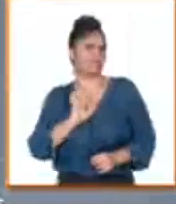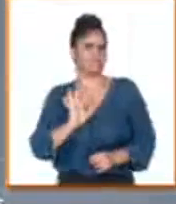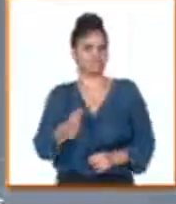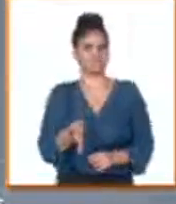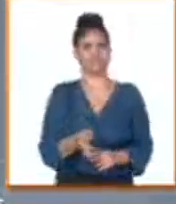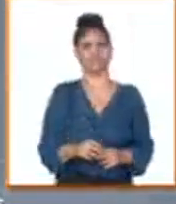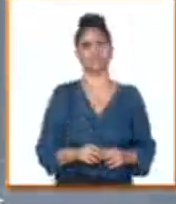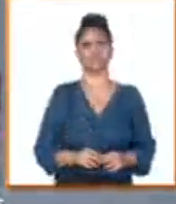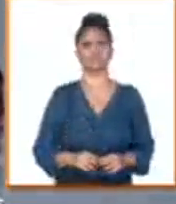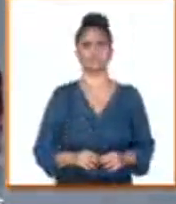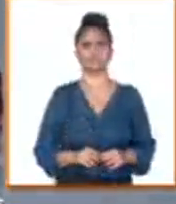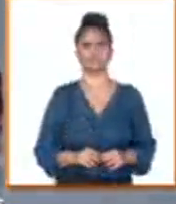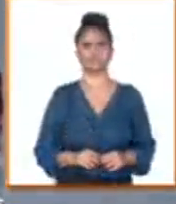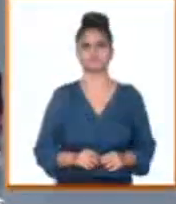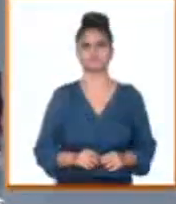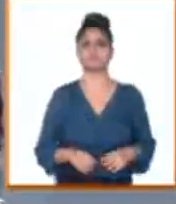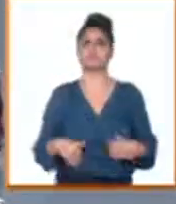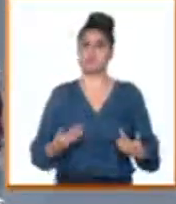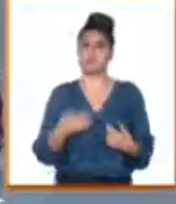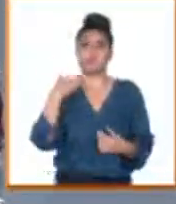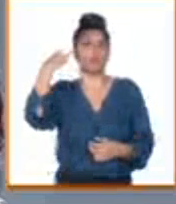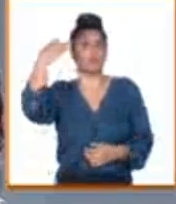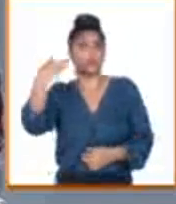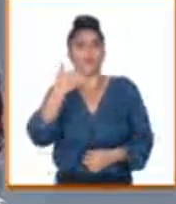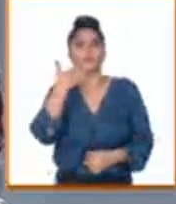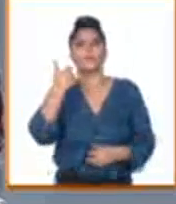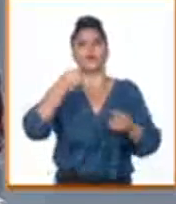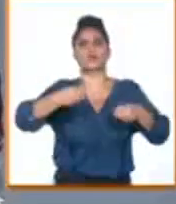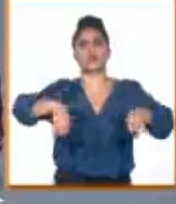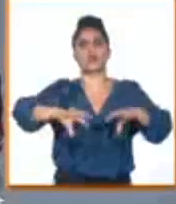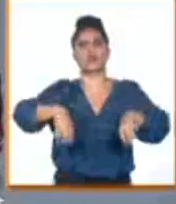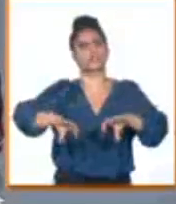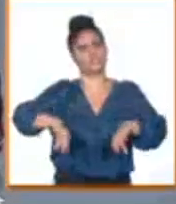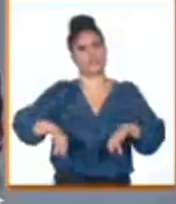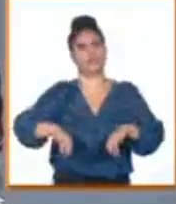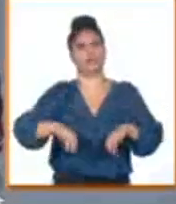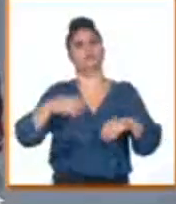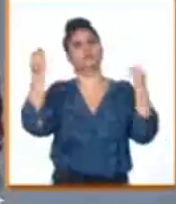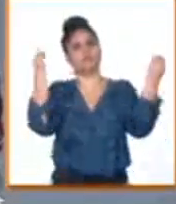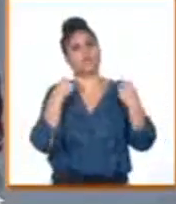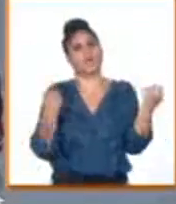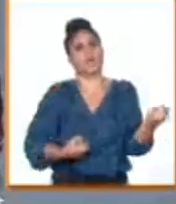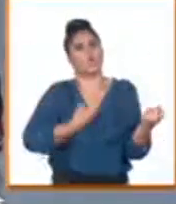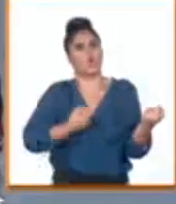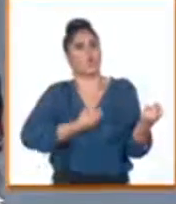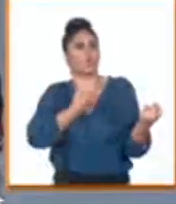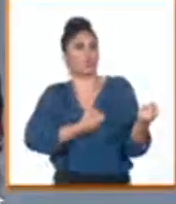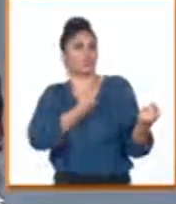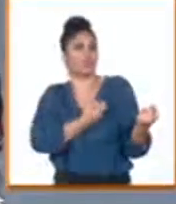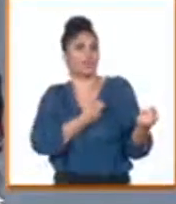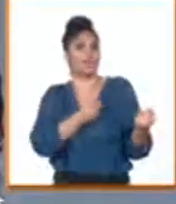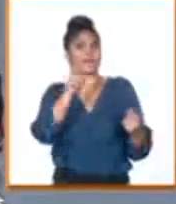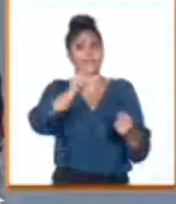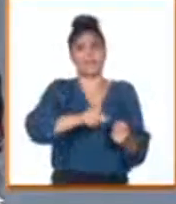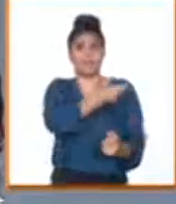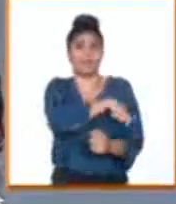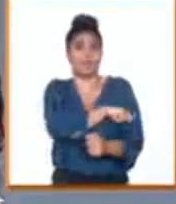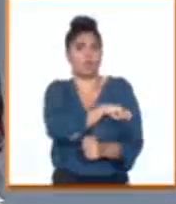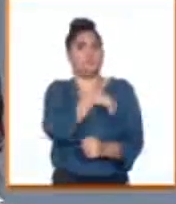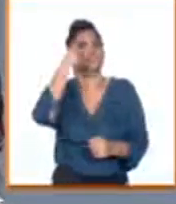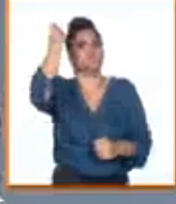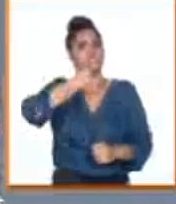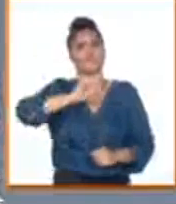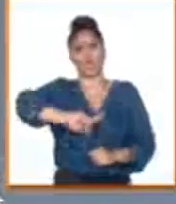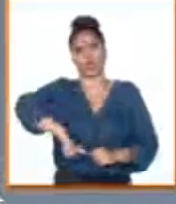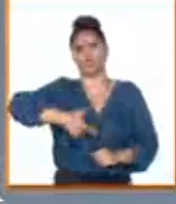geográfica, estaremos en mejores condiciones nosotros de enfrentar esa avalancha que hay de colonialismo cultural. ¿Por qué? Porque